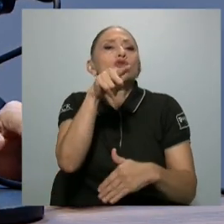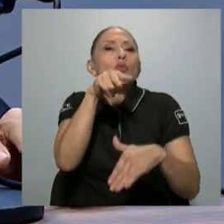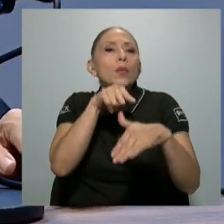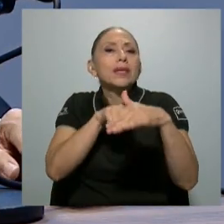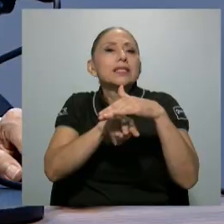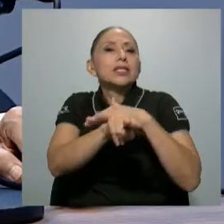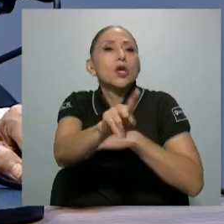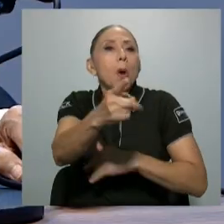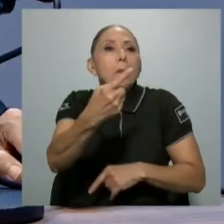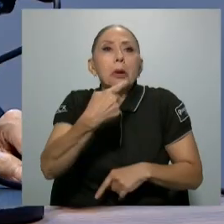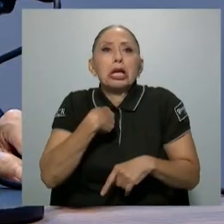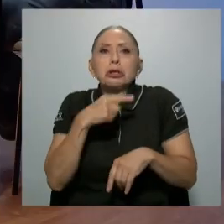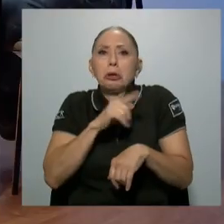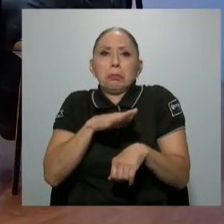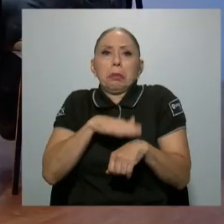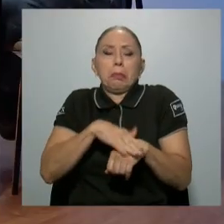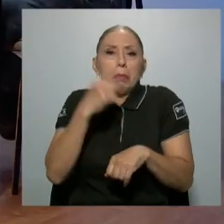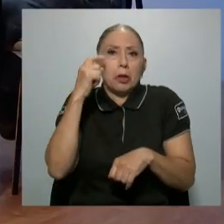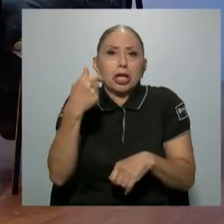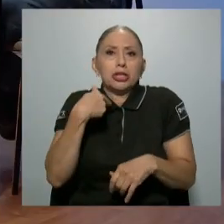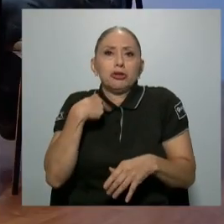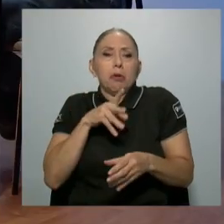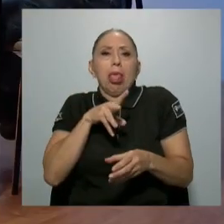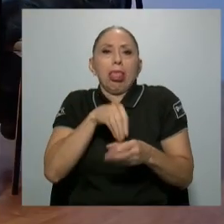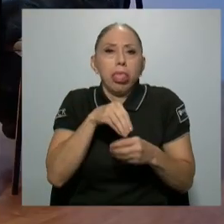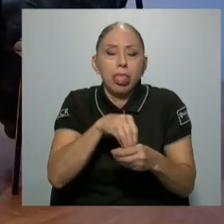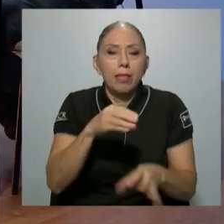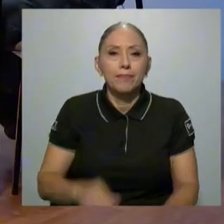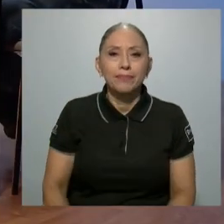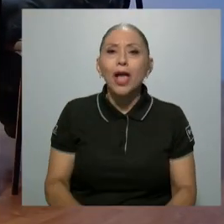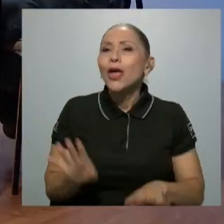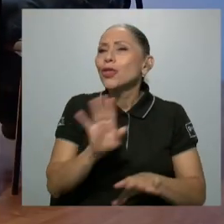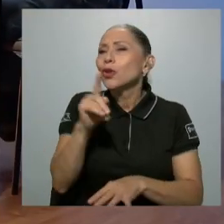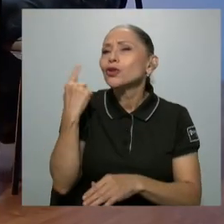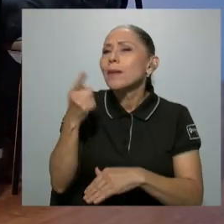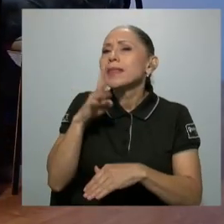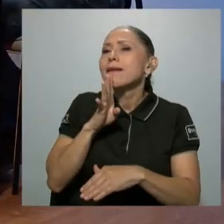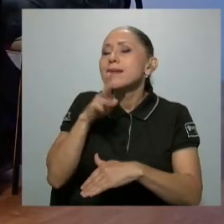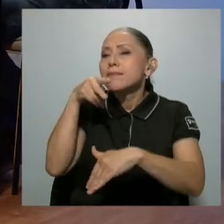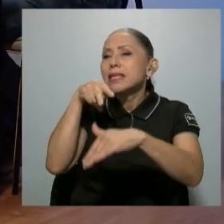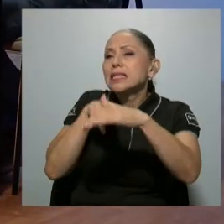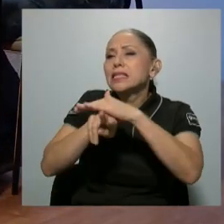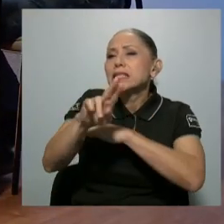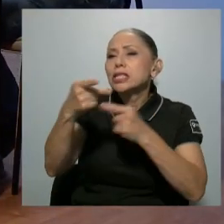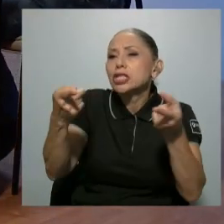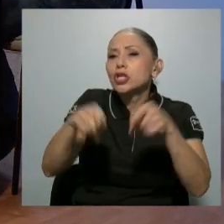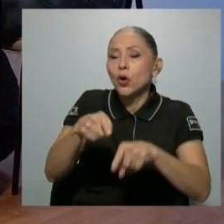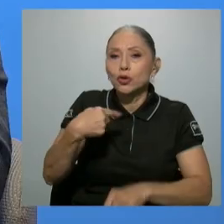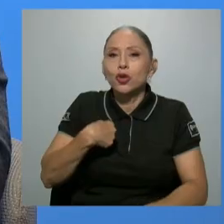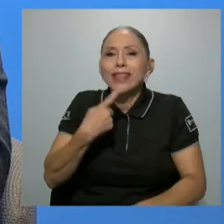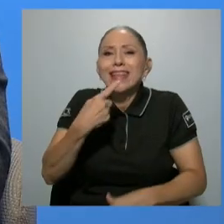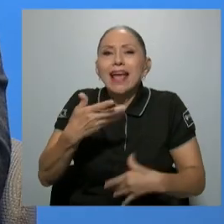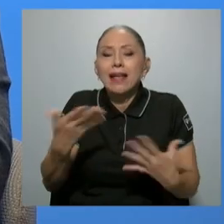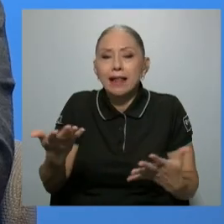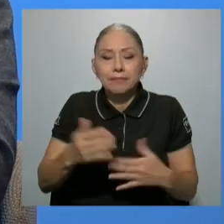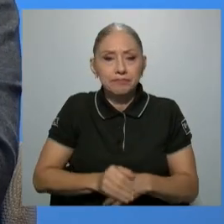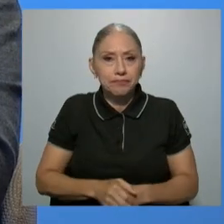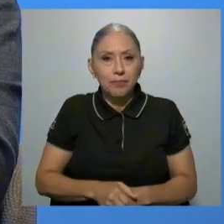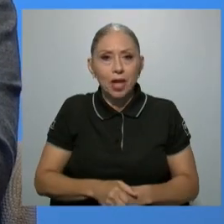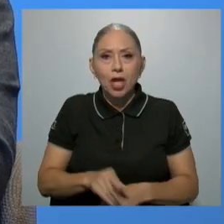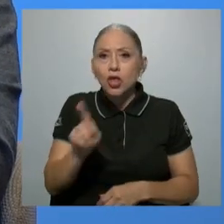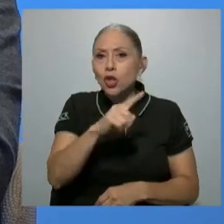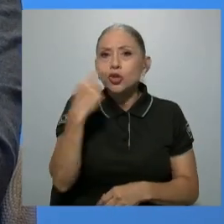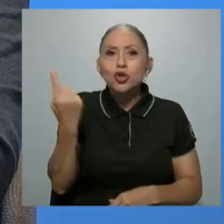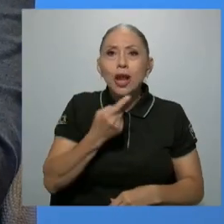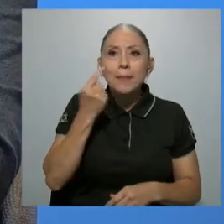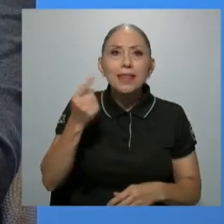tanta tontera que he metido. Yo, más que una visión, vamos a ver, te diría lo siguiente. Más allá del